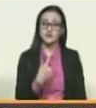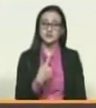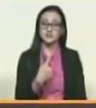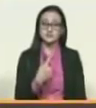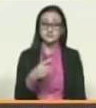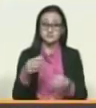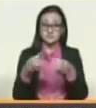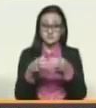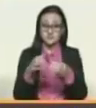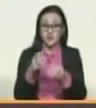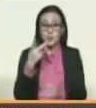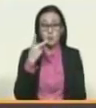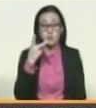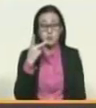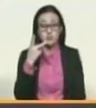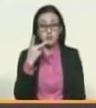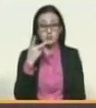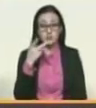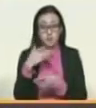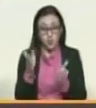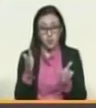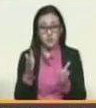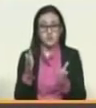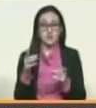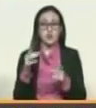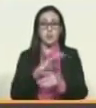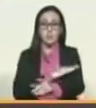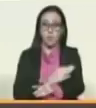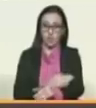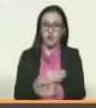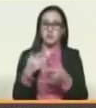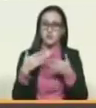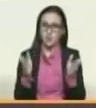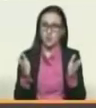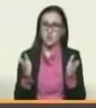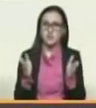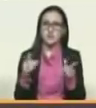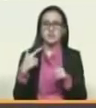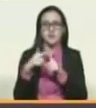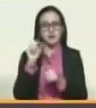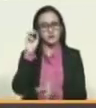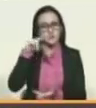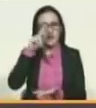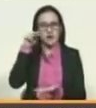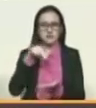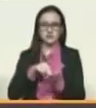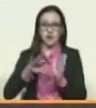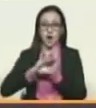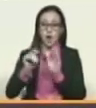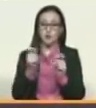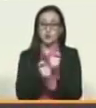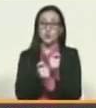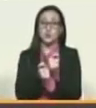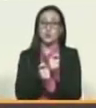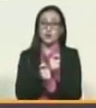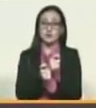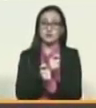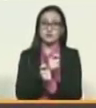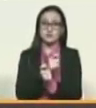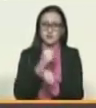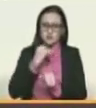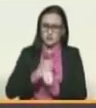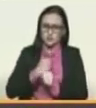caso el Poder Electoral como Poder Público Constituido y la Asamblea Nacional Constituyente,